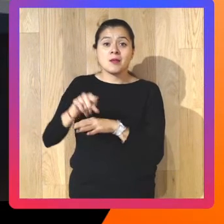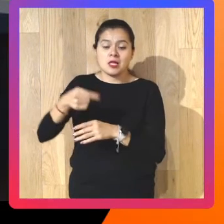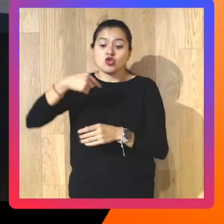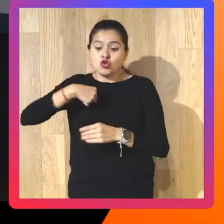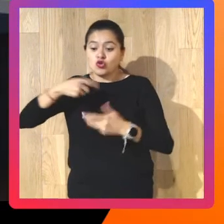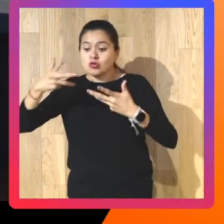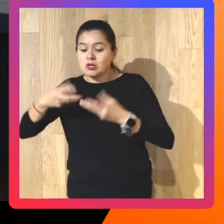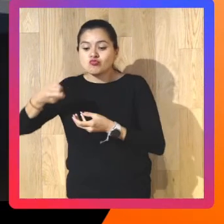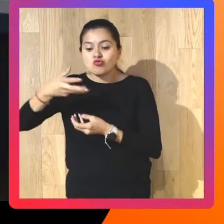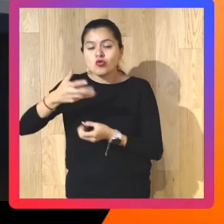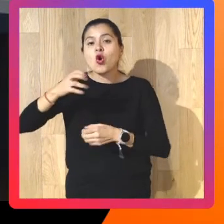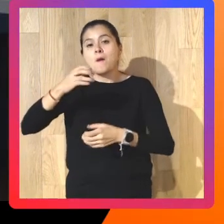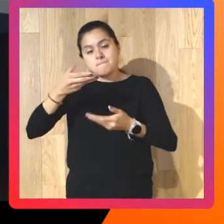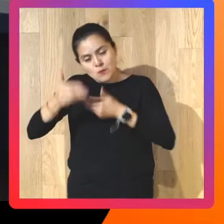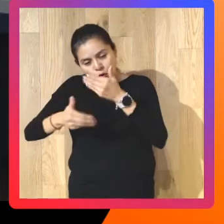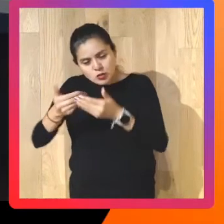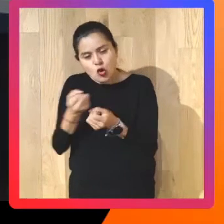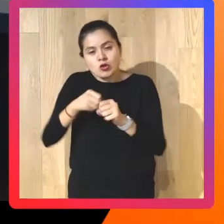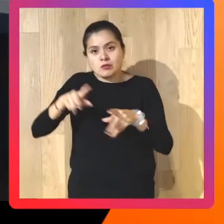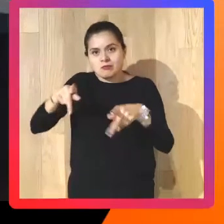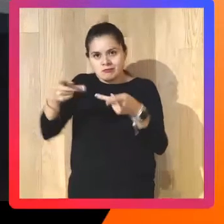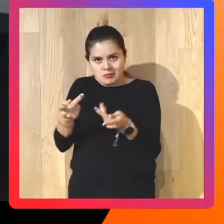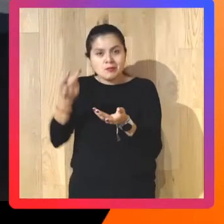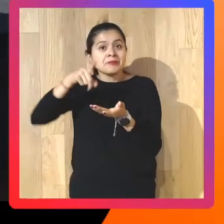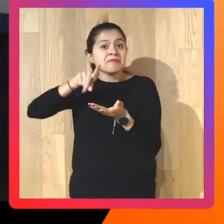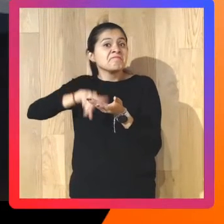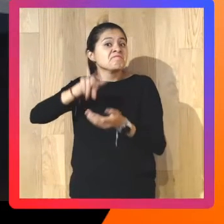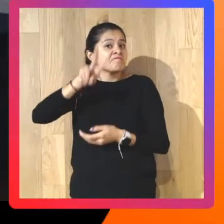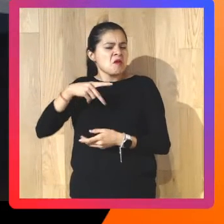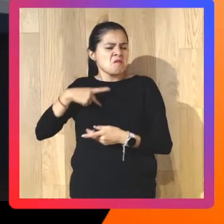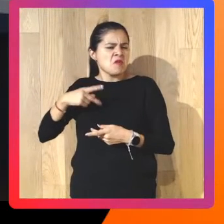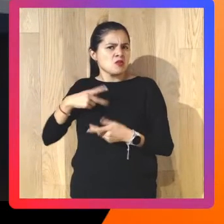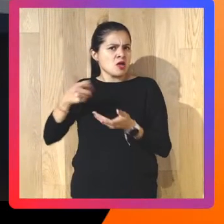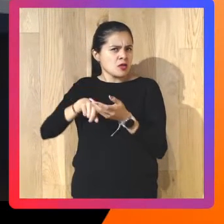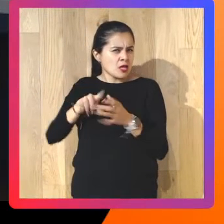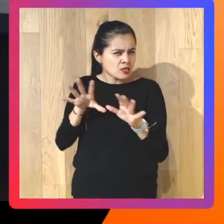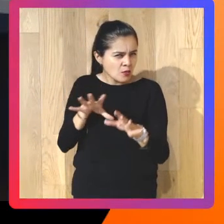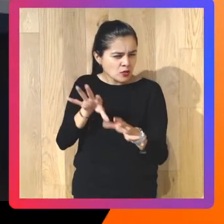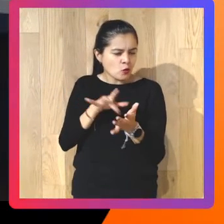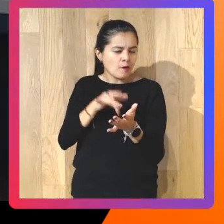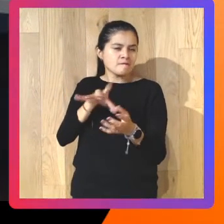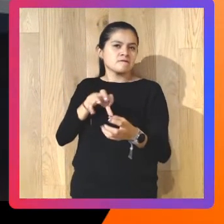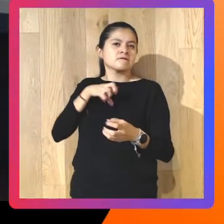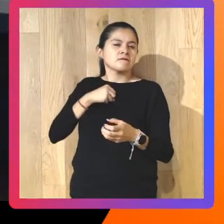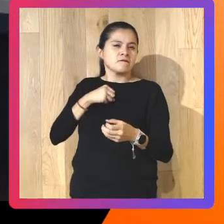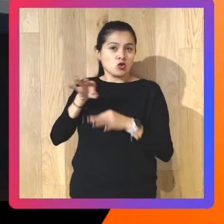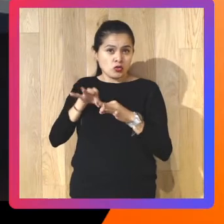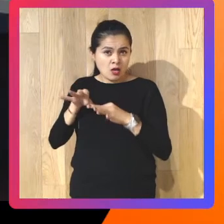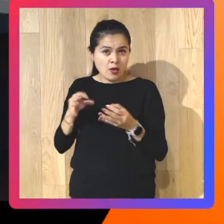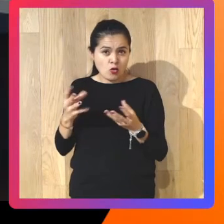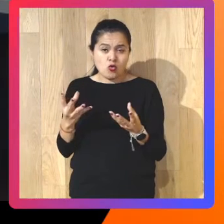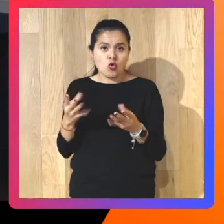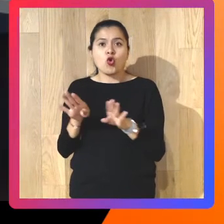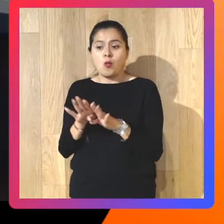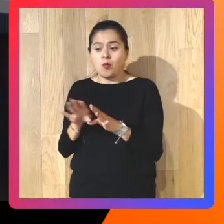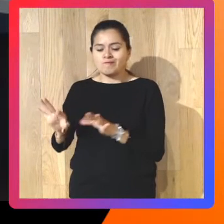nuestro producto, proceso o servicio que vendamos, pero todas aquellas que lo hacen posible, y es todas las personas que trabajan de la